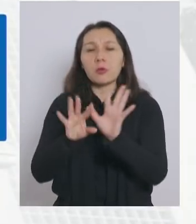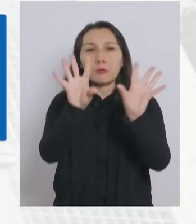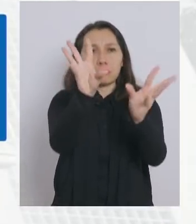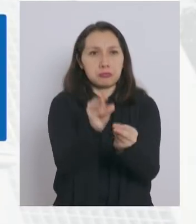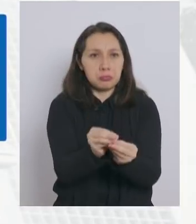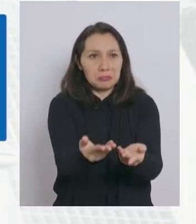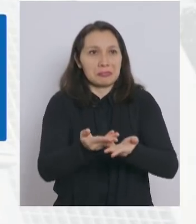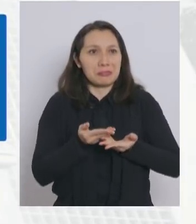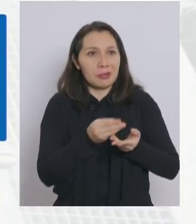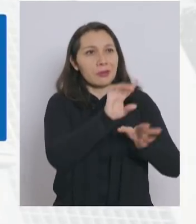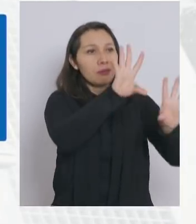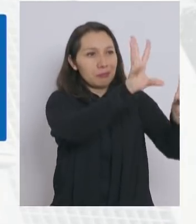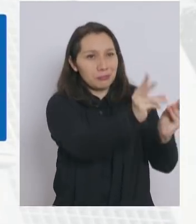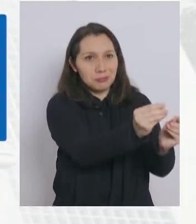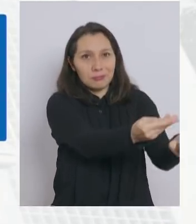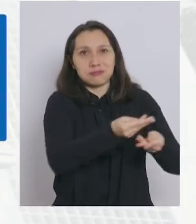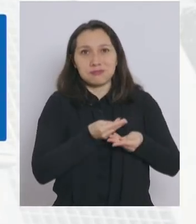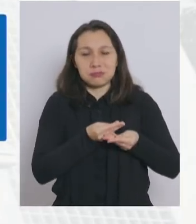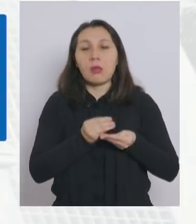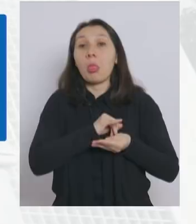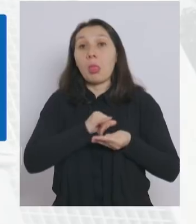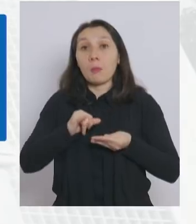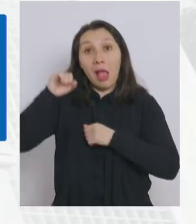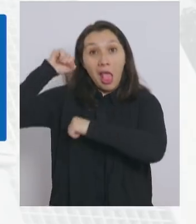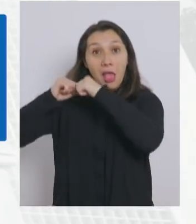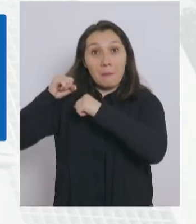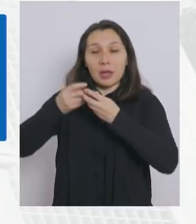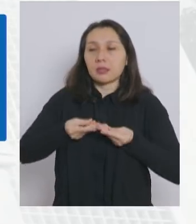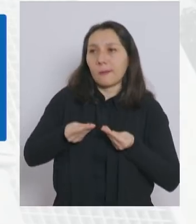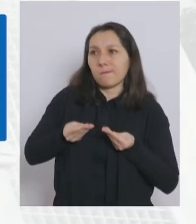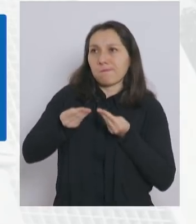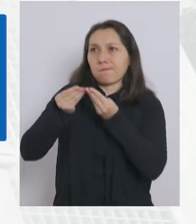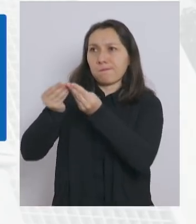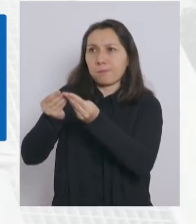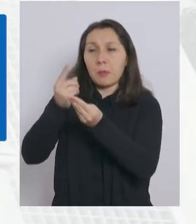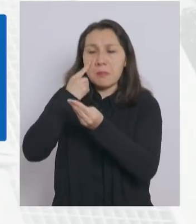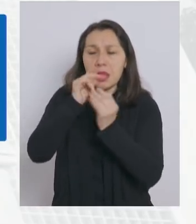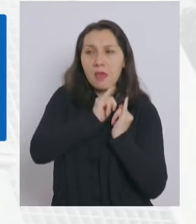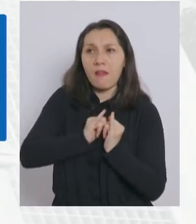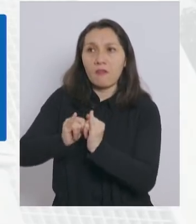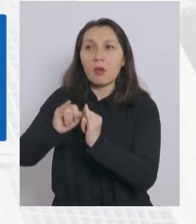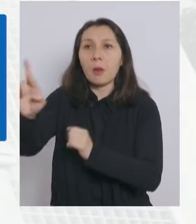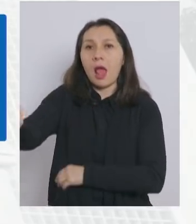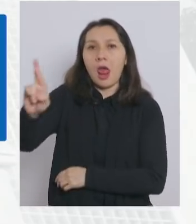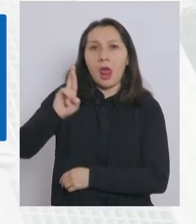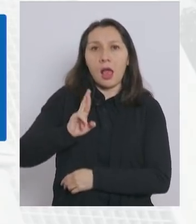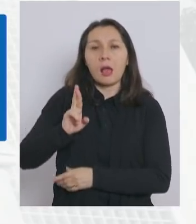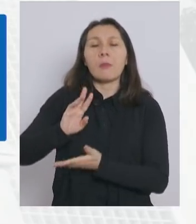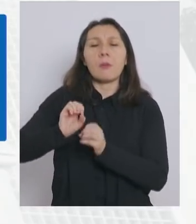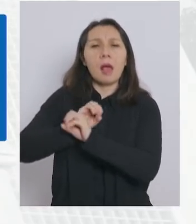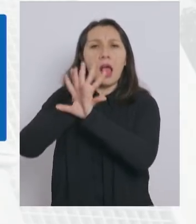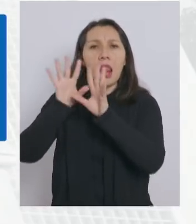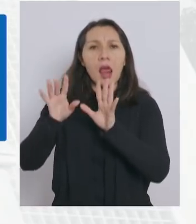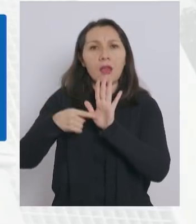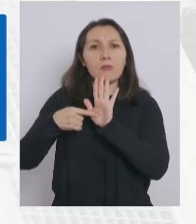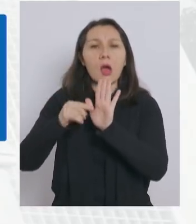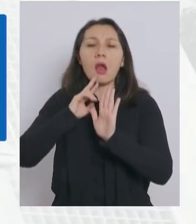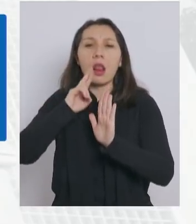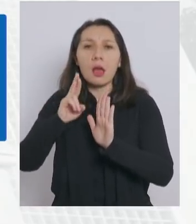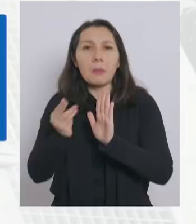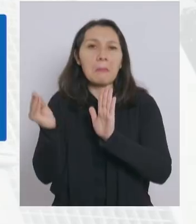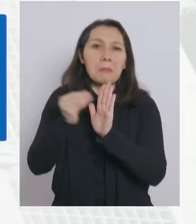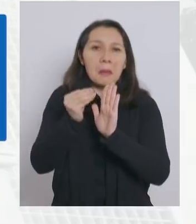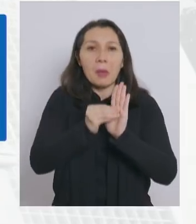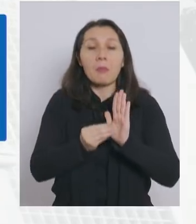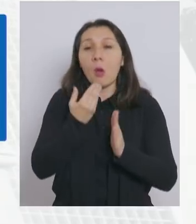comparte con la empresa para que ésta emita sus respuestas y aclaraciones o presente resultados